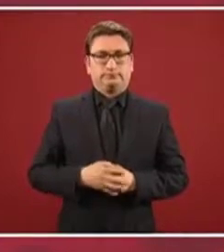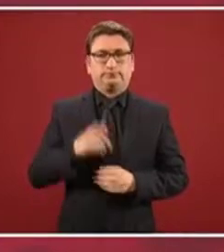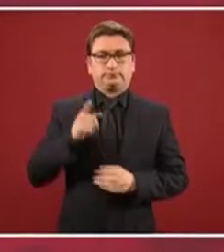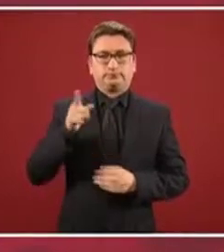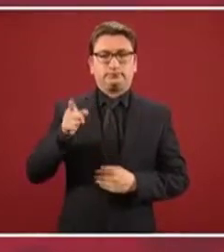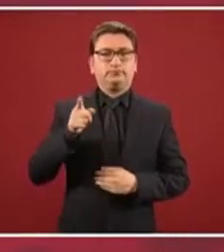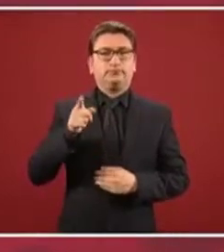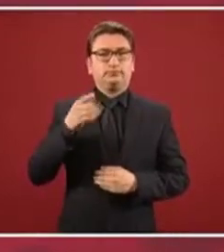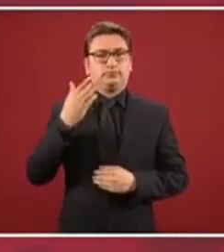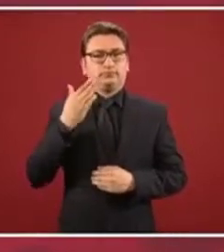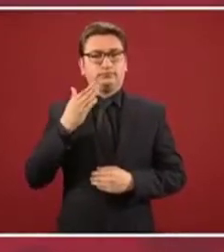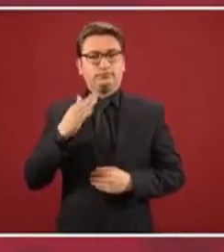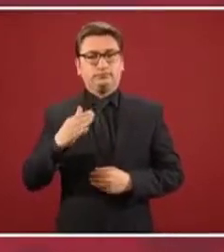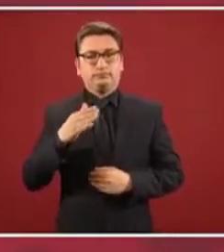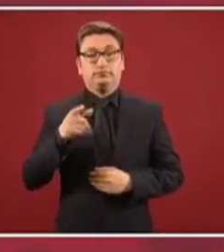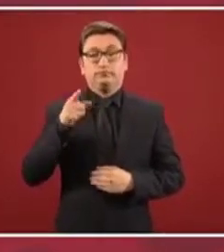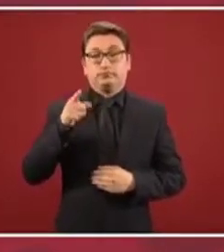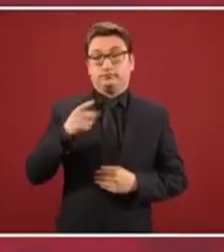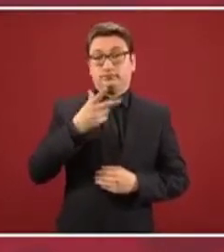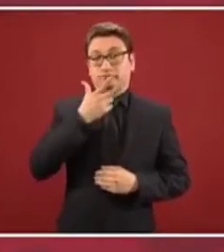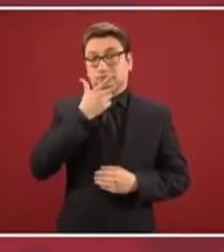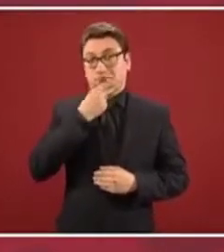mantener el asilo